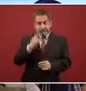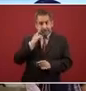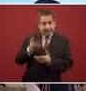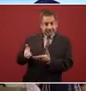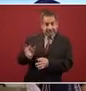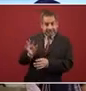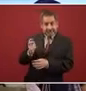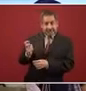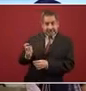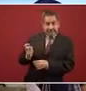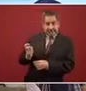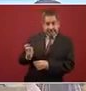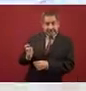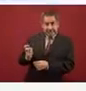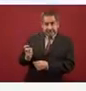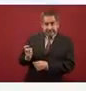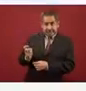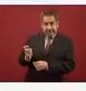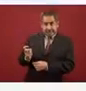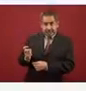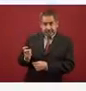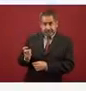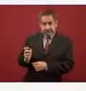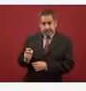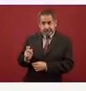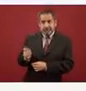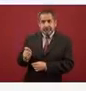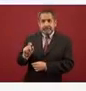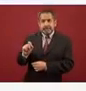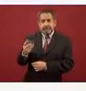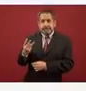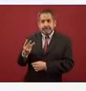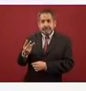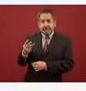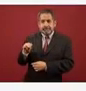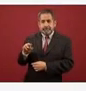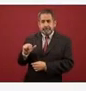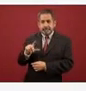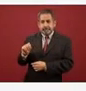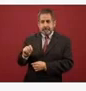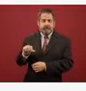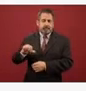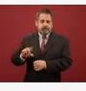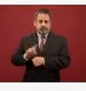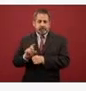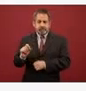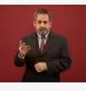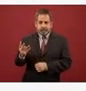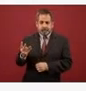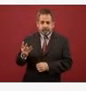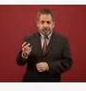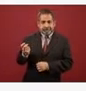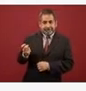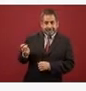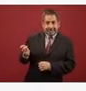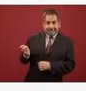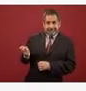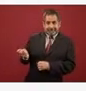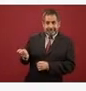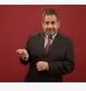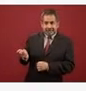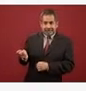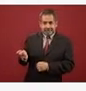punto. Esto está limitado aquí al 23 de marzo, hoy estamos a 24, es donde se encuentra su